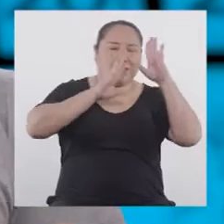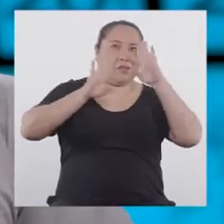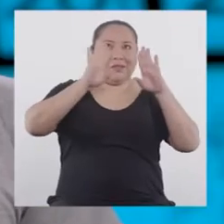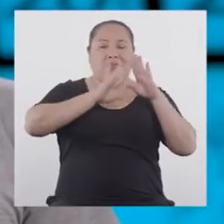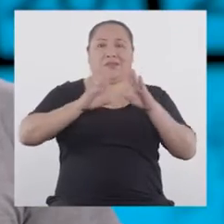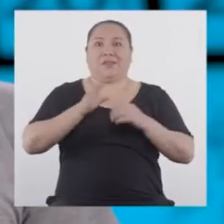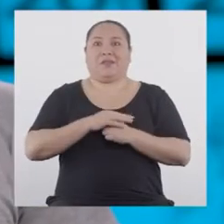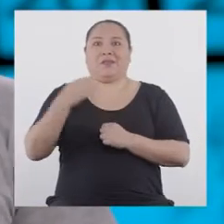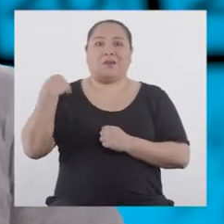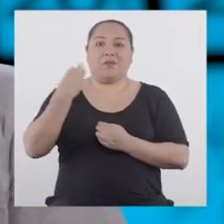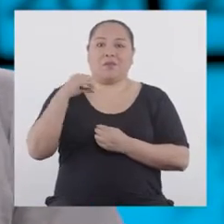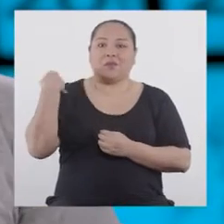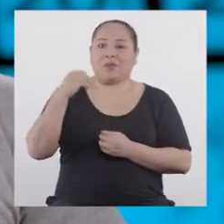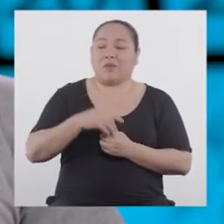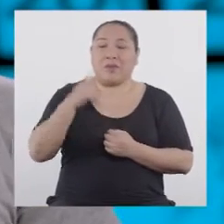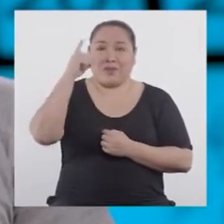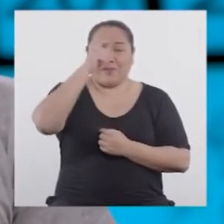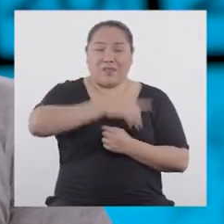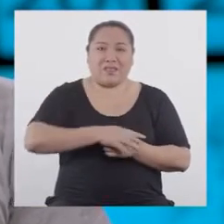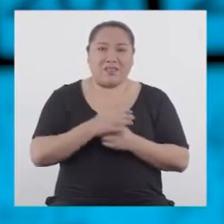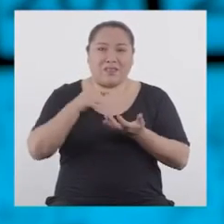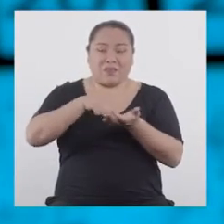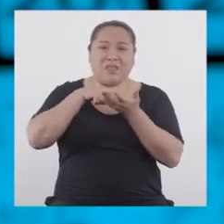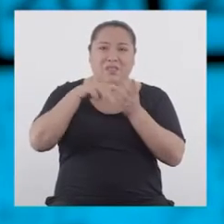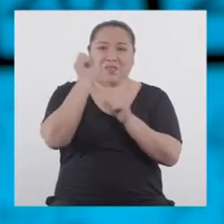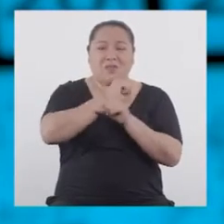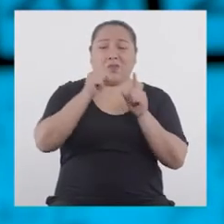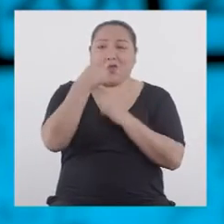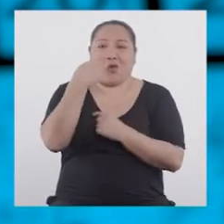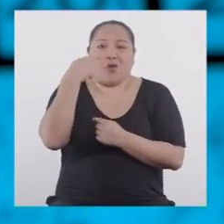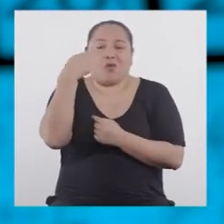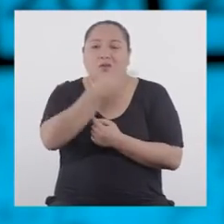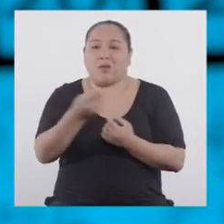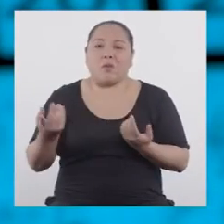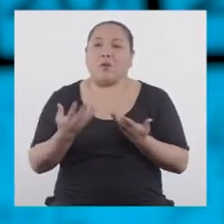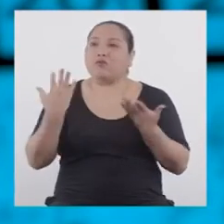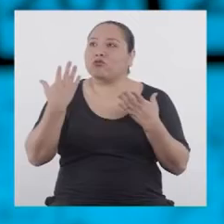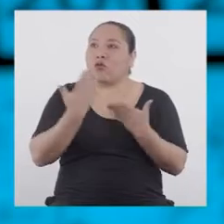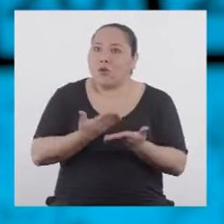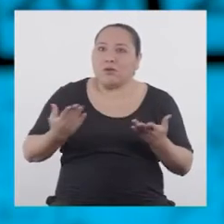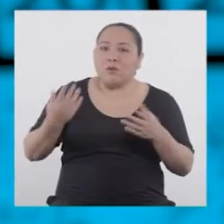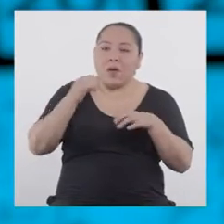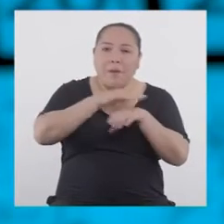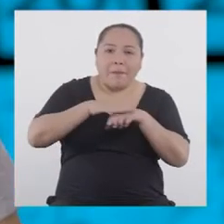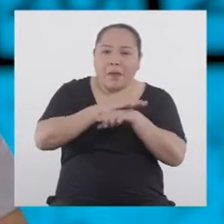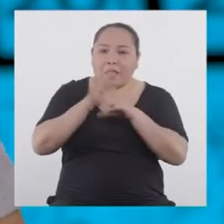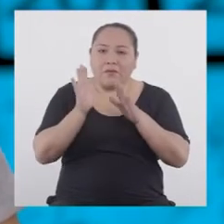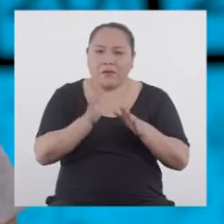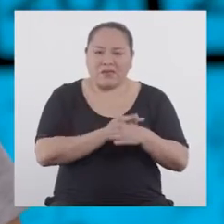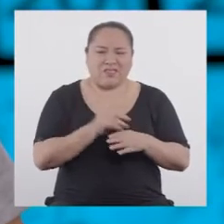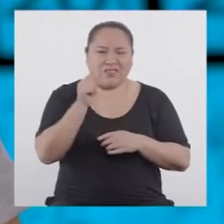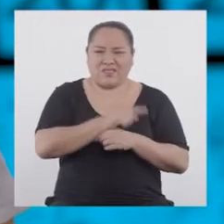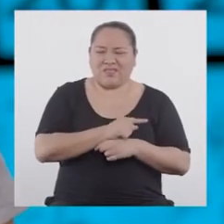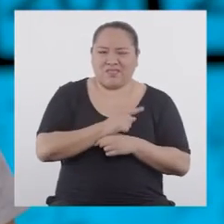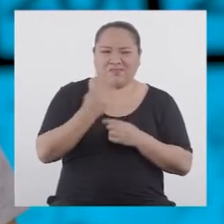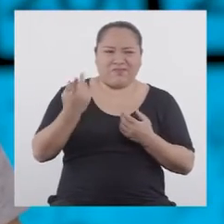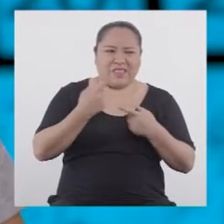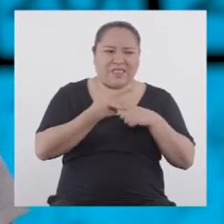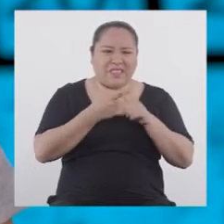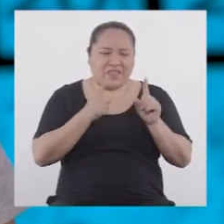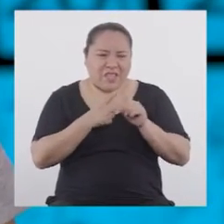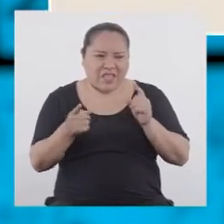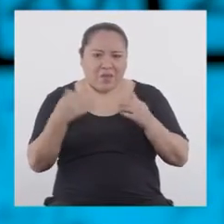adolescentes? Esto puede pasar porque es difícil manejar la presión social y porque no conocemos estrategias para planificar a futuro. Y si encima surgen